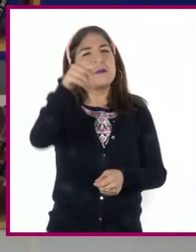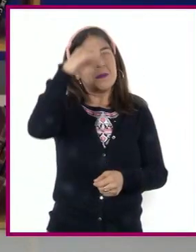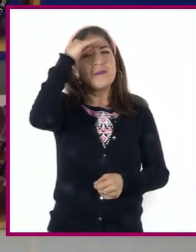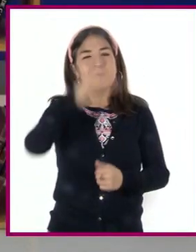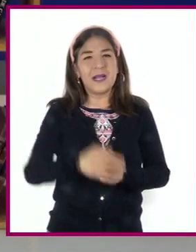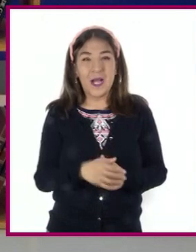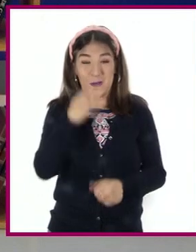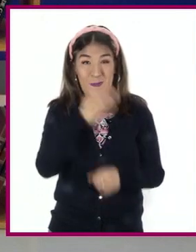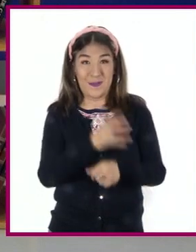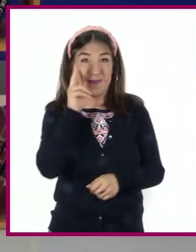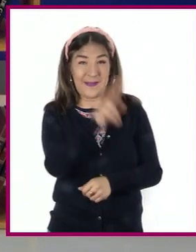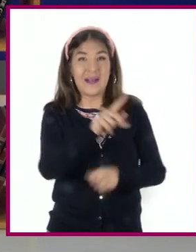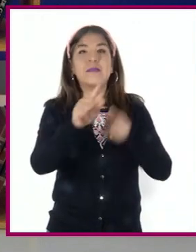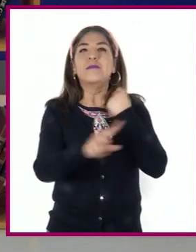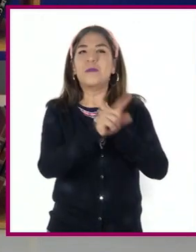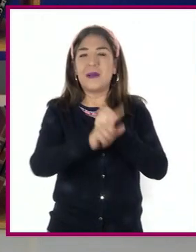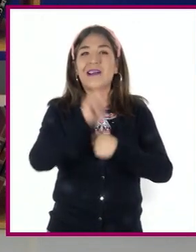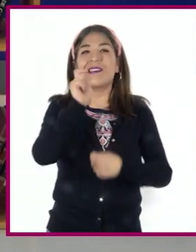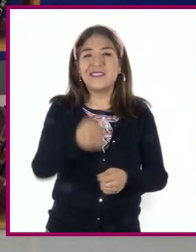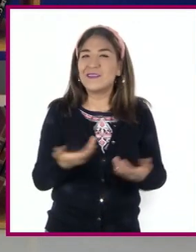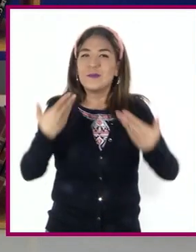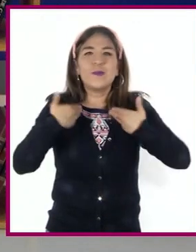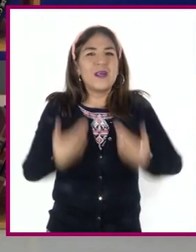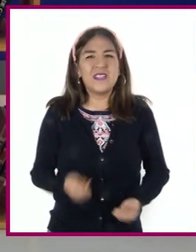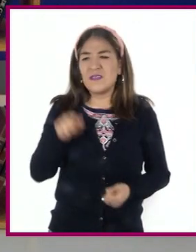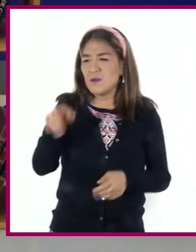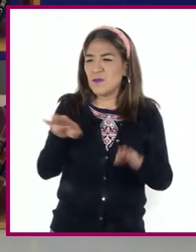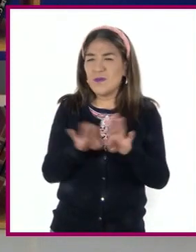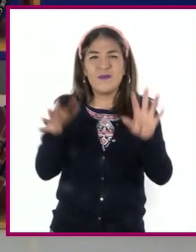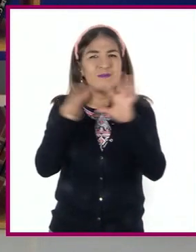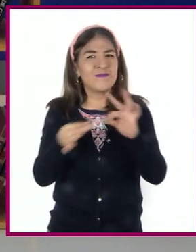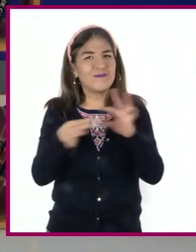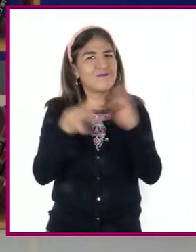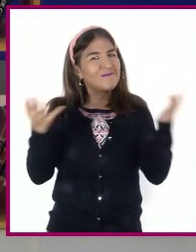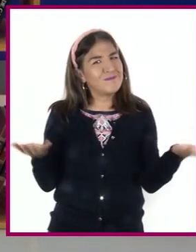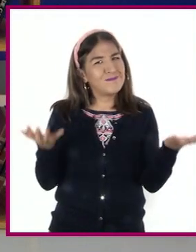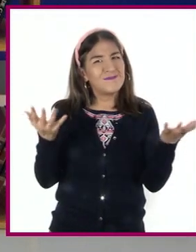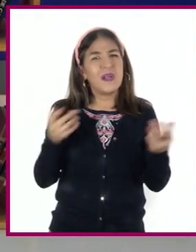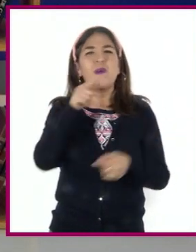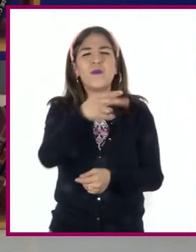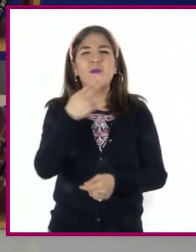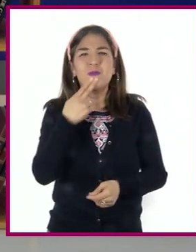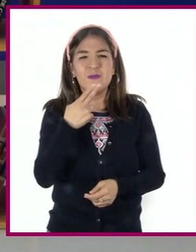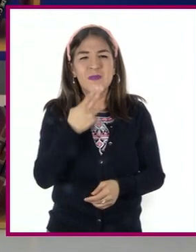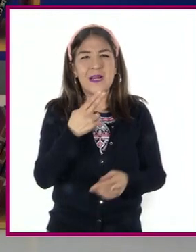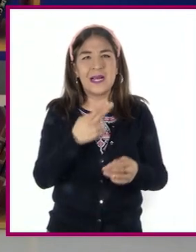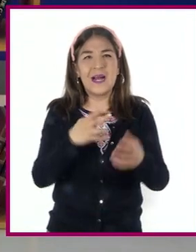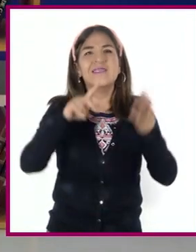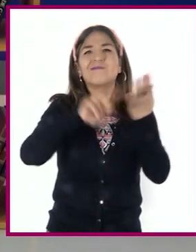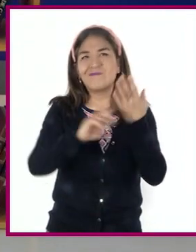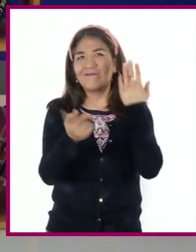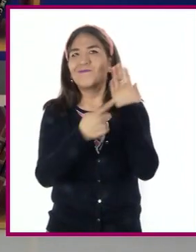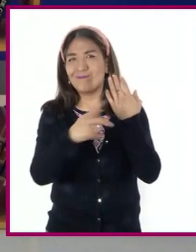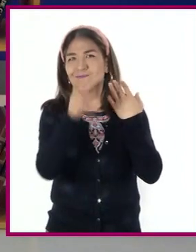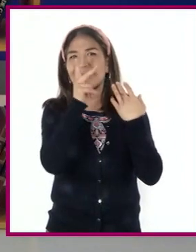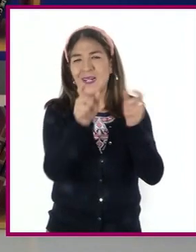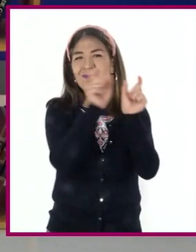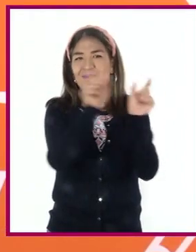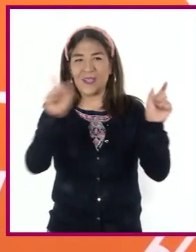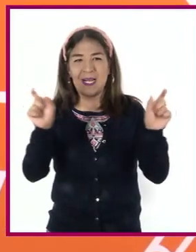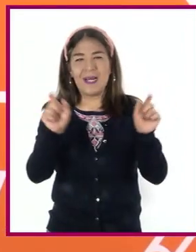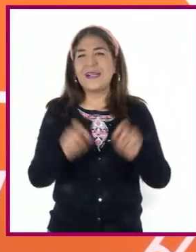sentido literal, es decir, que lo escrito debe entenderse tal cual, en su sentido original, que no